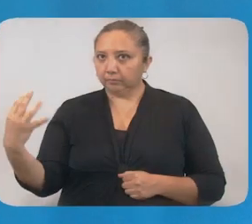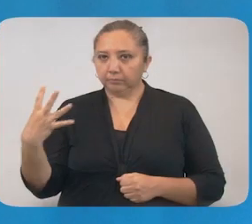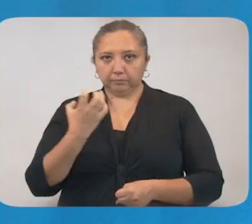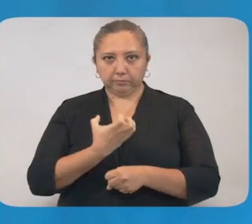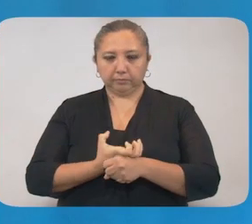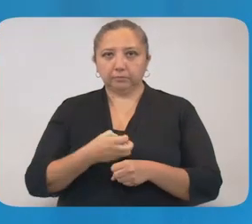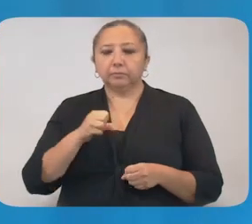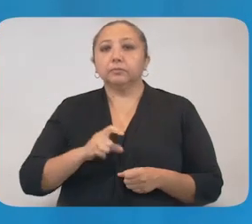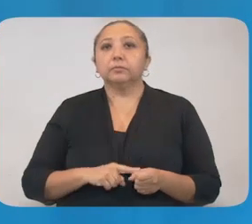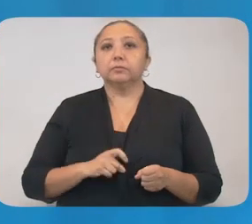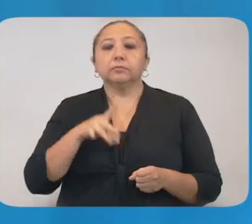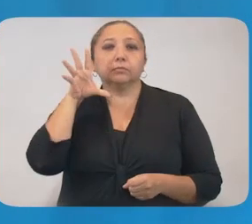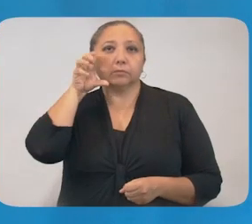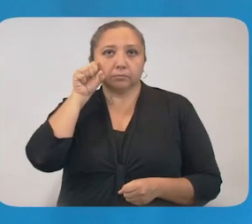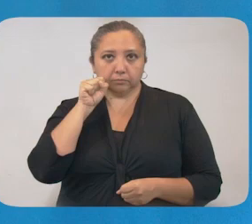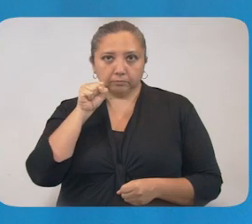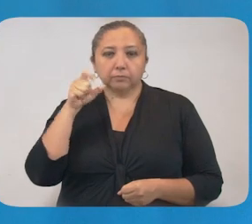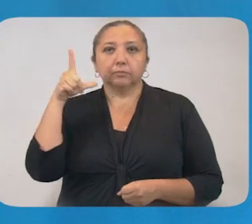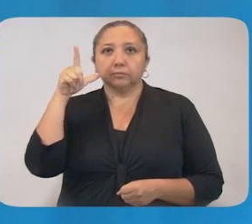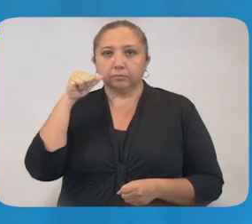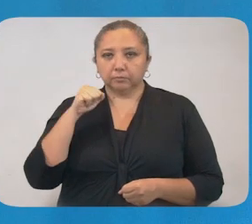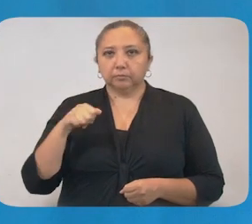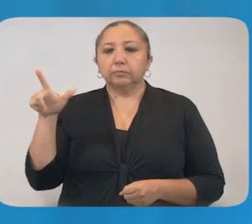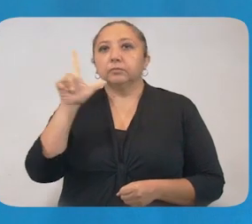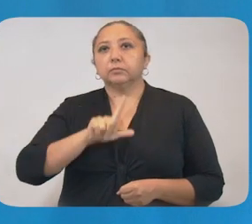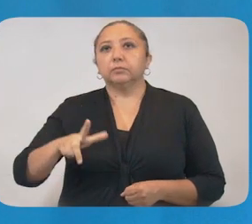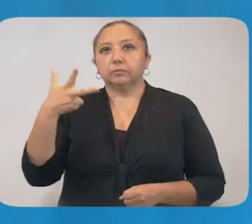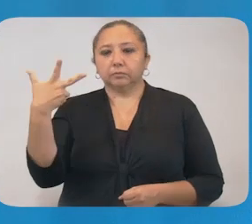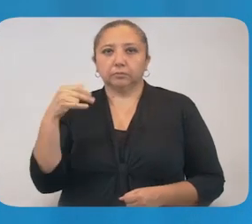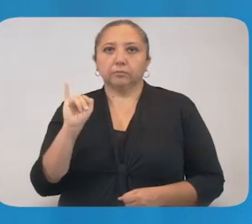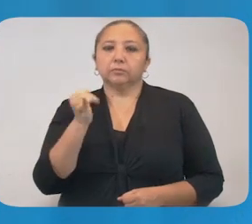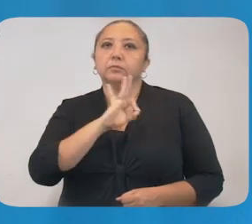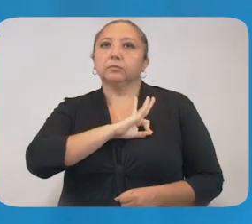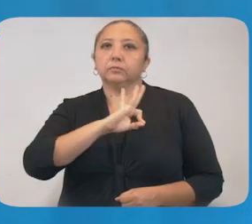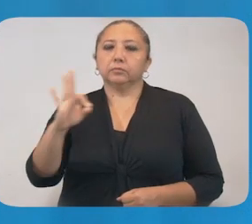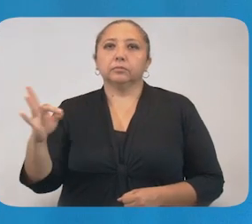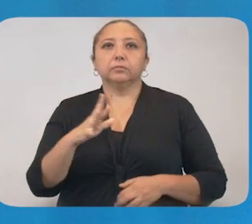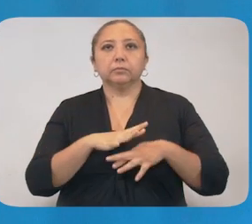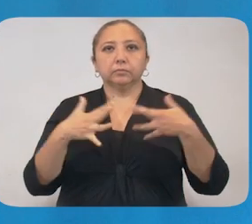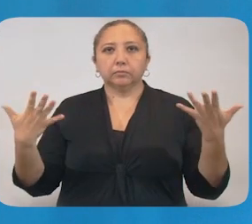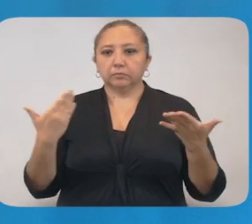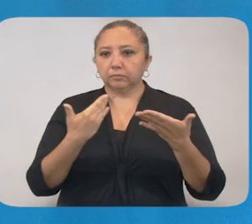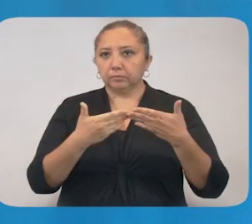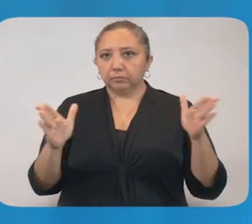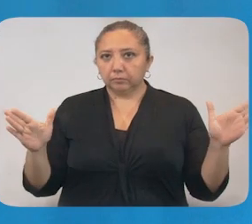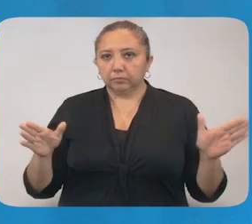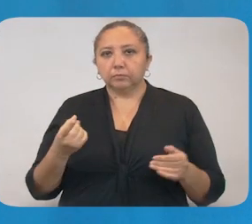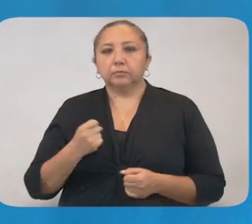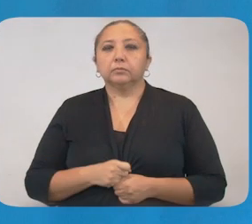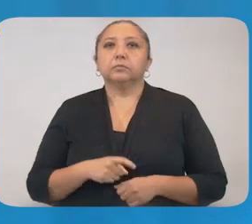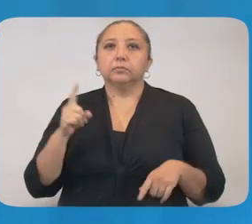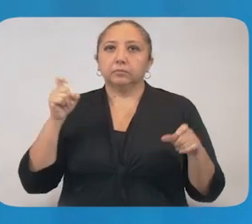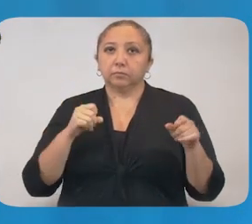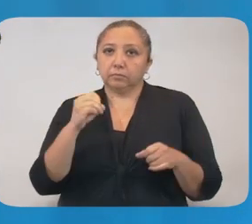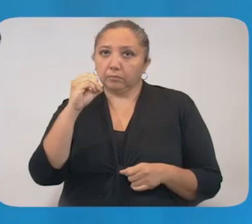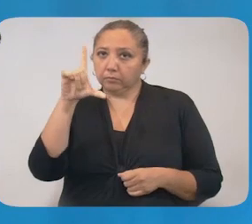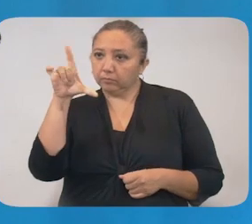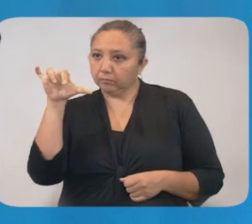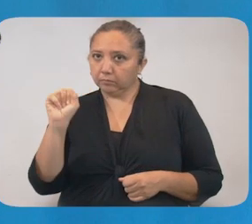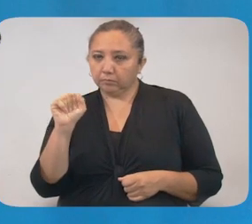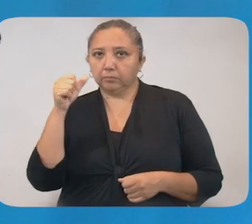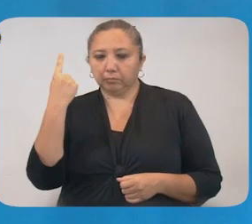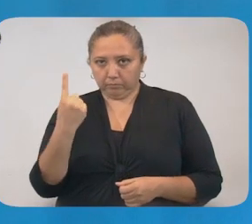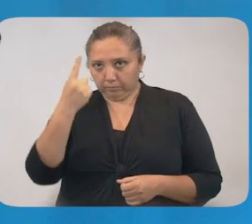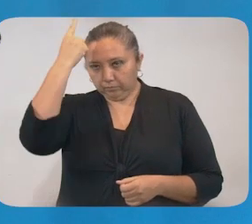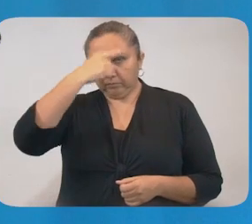estatal está en naranja por lo que a partir de mañana lunes 8 de junio se podrá realizar la reapertura económica de la ola 1 para